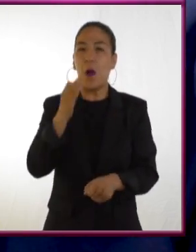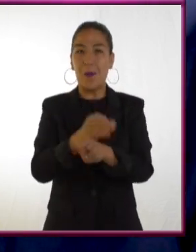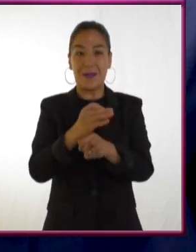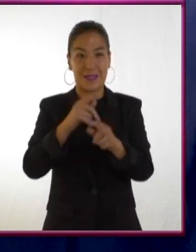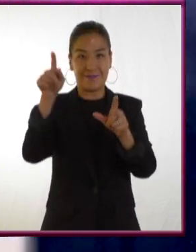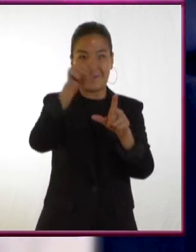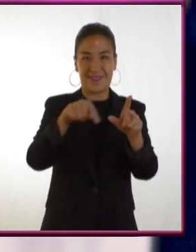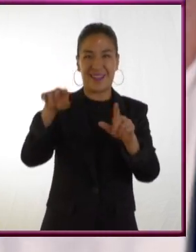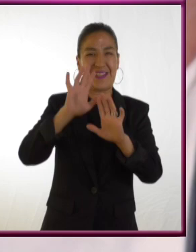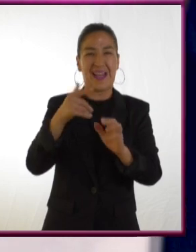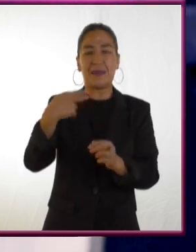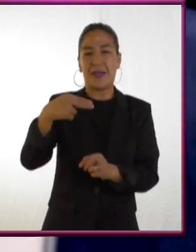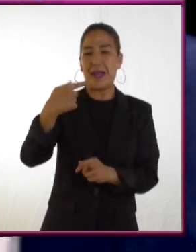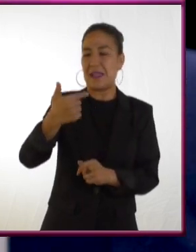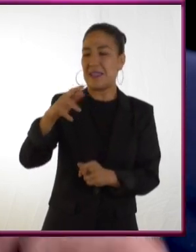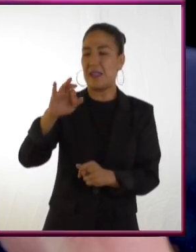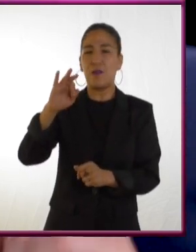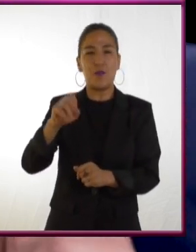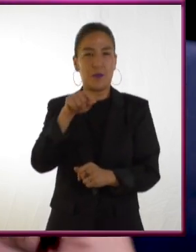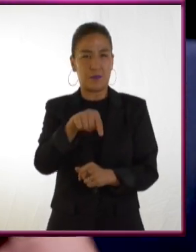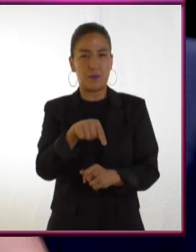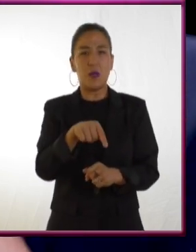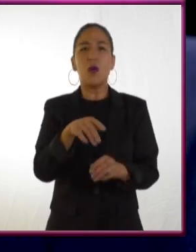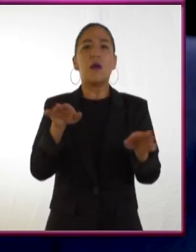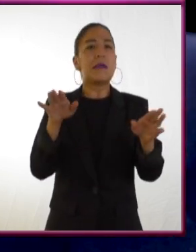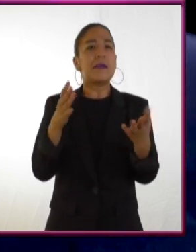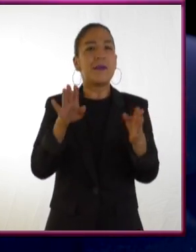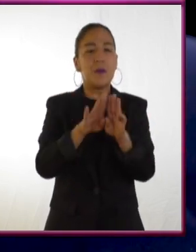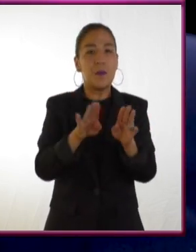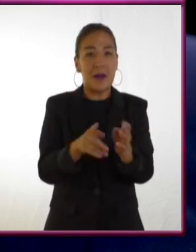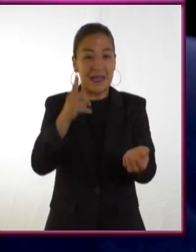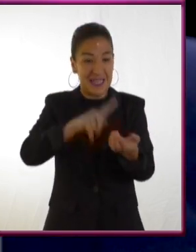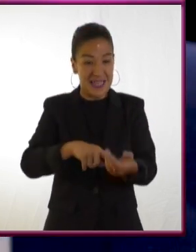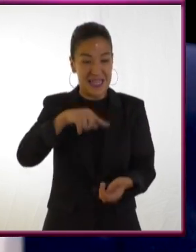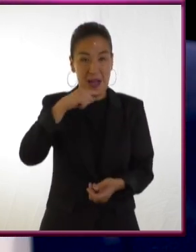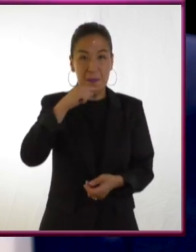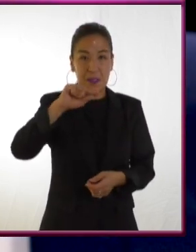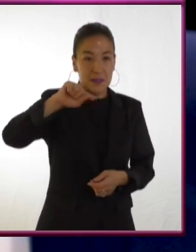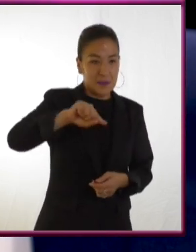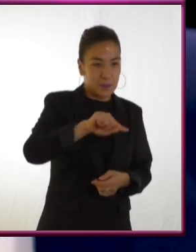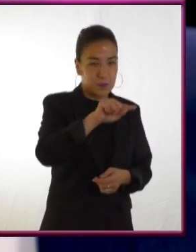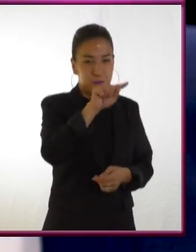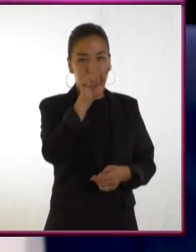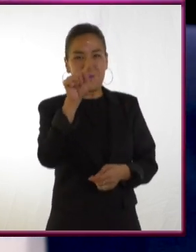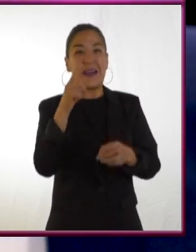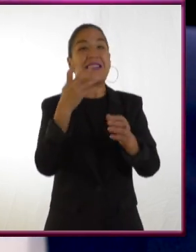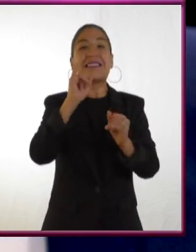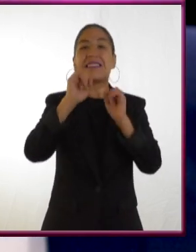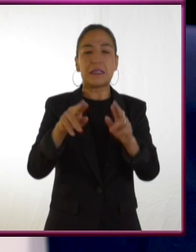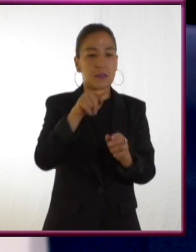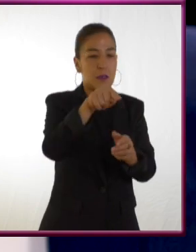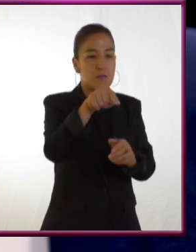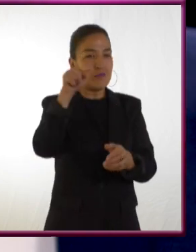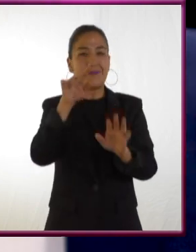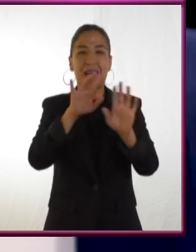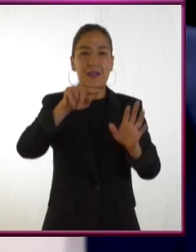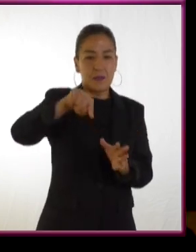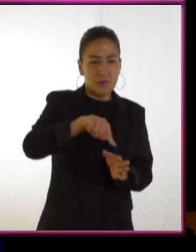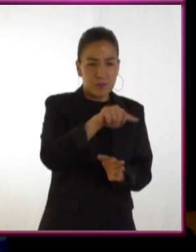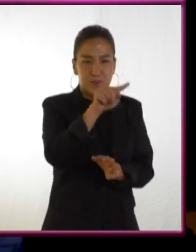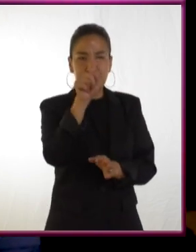grafo, podríamos decir, ¿se puede dibujar el grafo de Königsberg sin levantar el lápiz del papel y sin pasar 2 veces por la misma